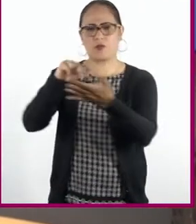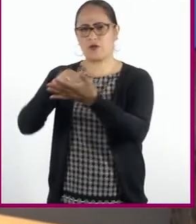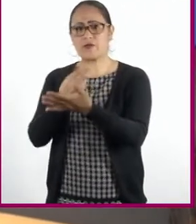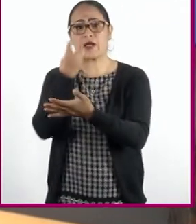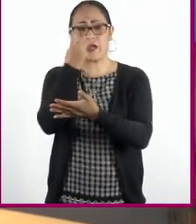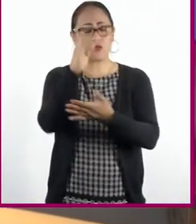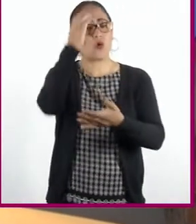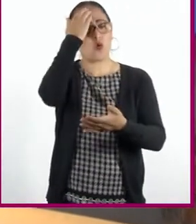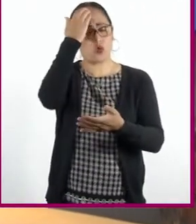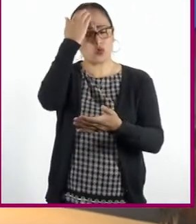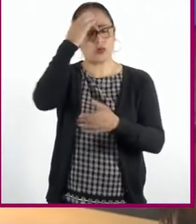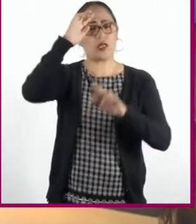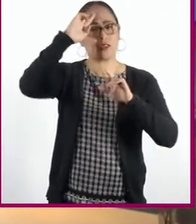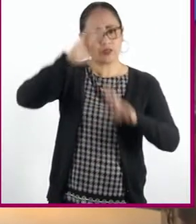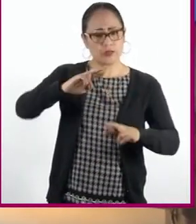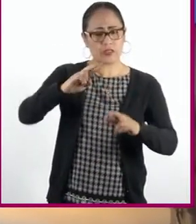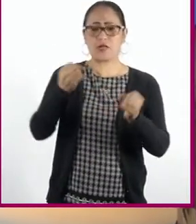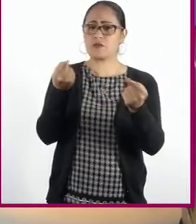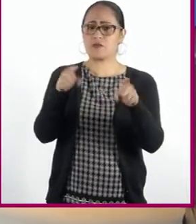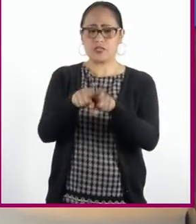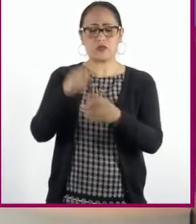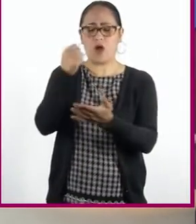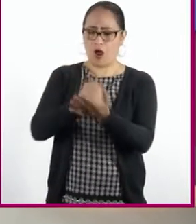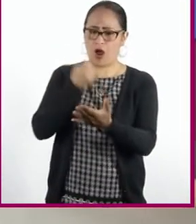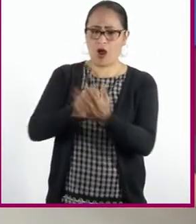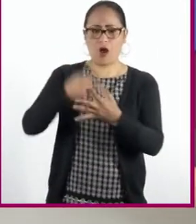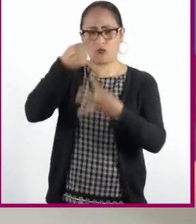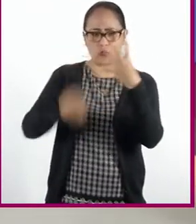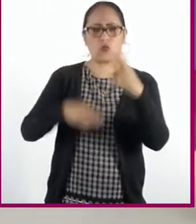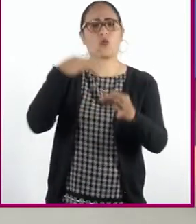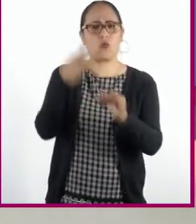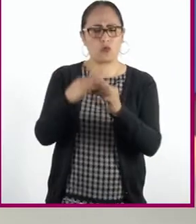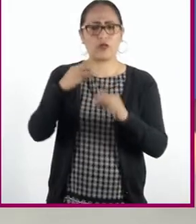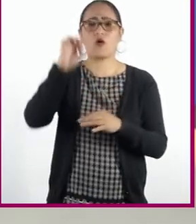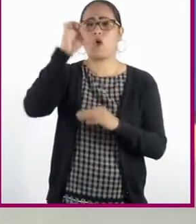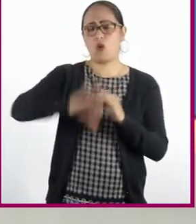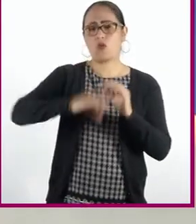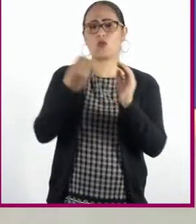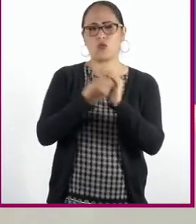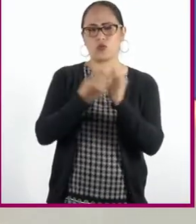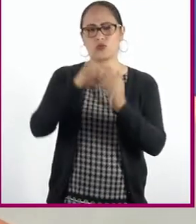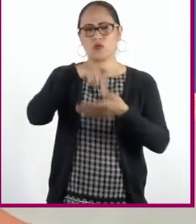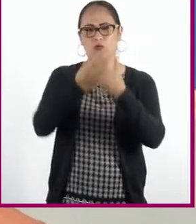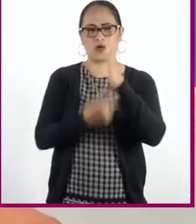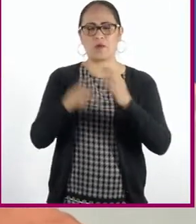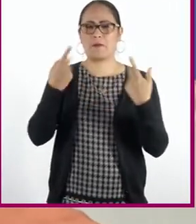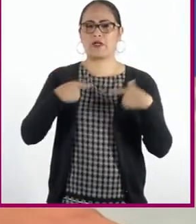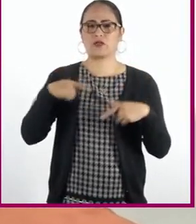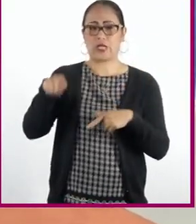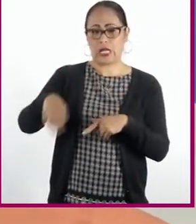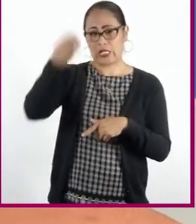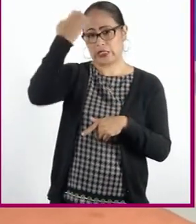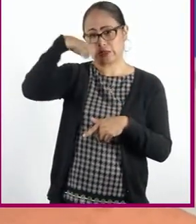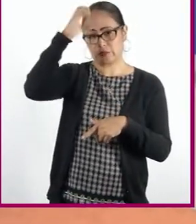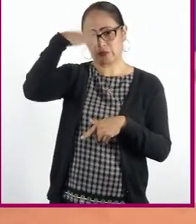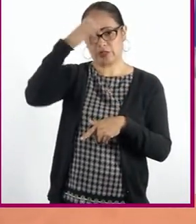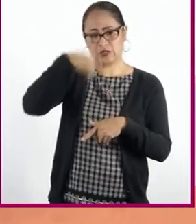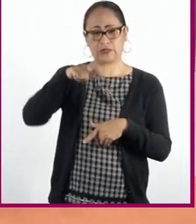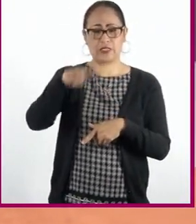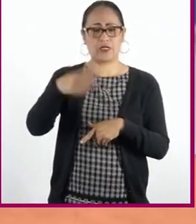conocerlos, respetarlos y exigir su cumplimiento. En la sesión de hoy, acompañadas de nuestro experto Jerónimo Medrano